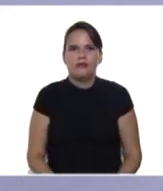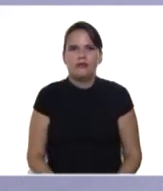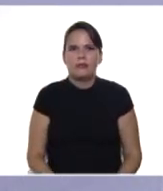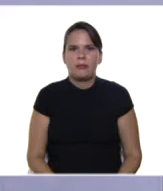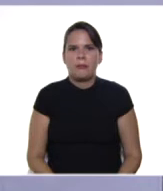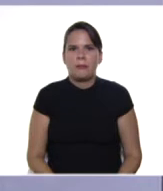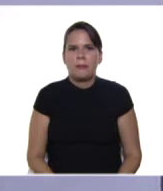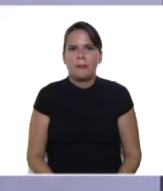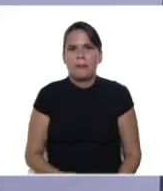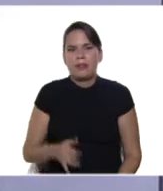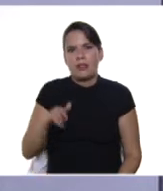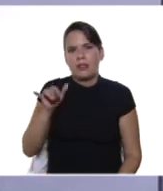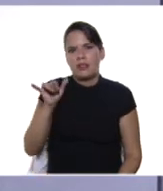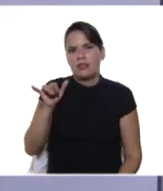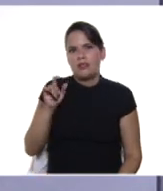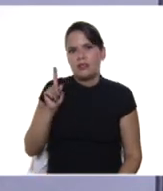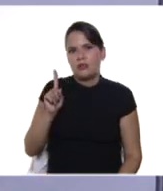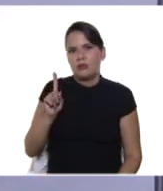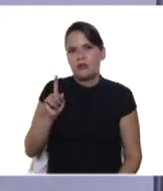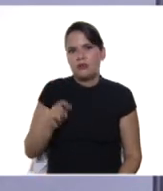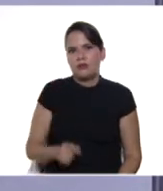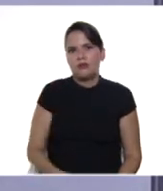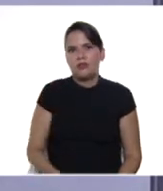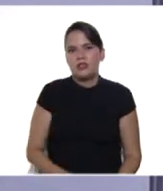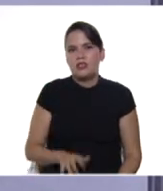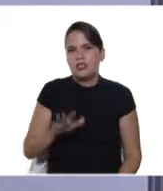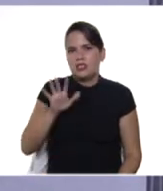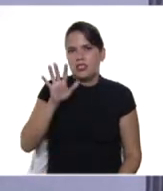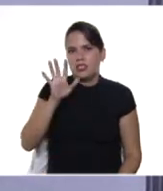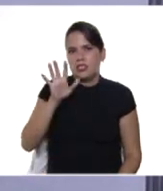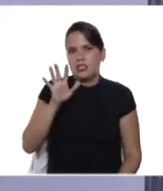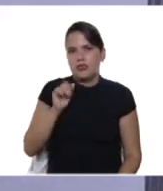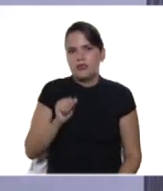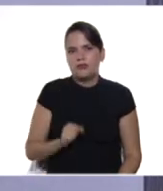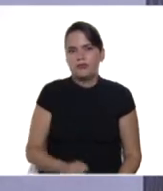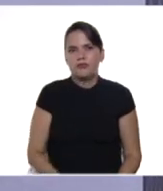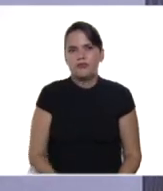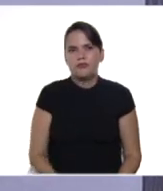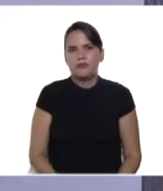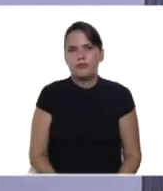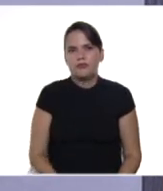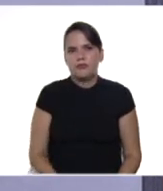Y sería 1, 5,